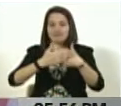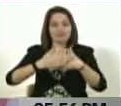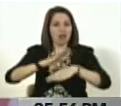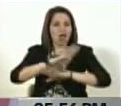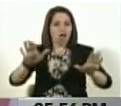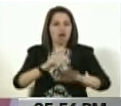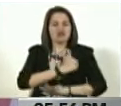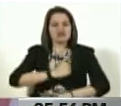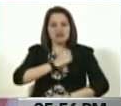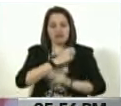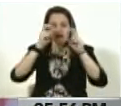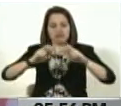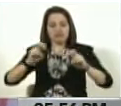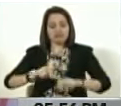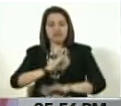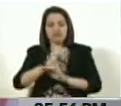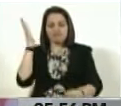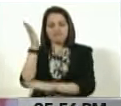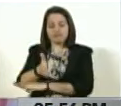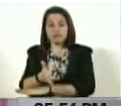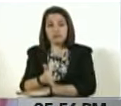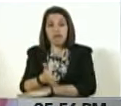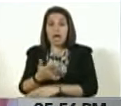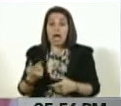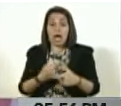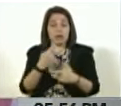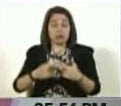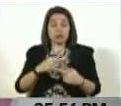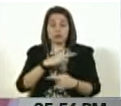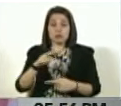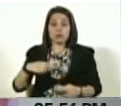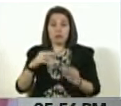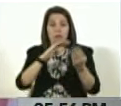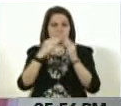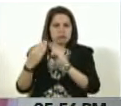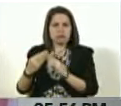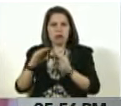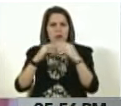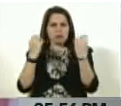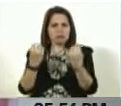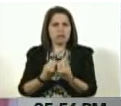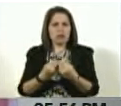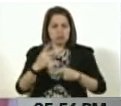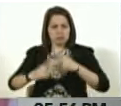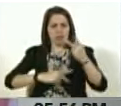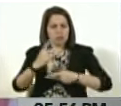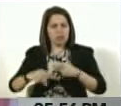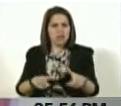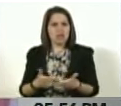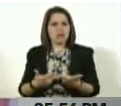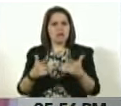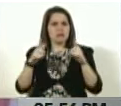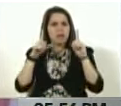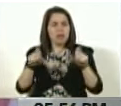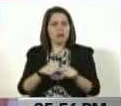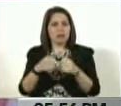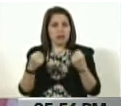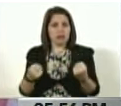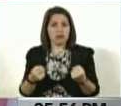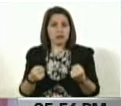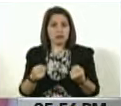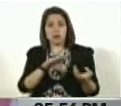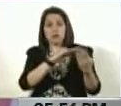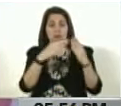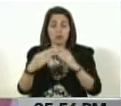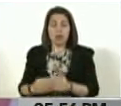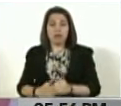proceso de intervención. Nosotros, como comunidad organizada, como tú lo dijiste, somos parte de los productores libres y asociados del PAN, Comunidades al